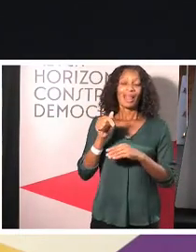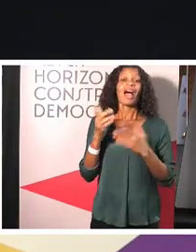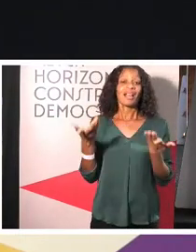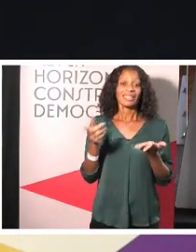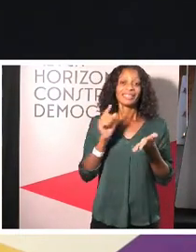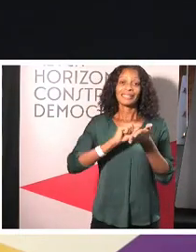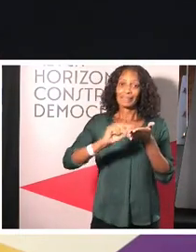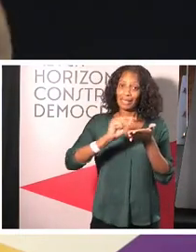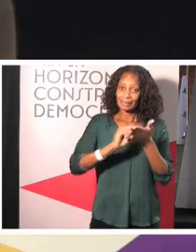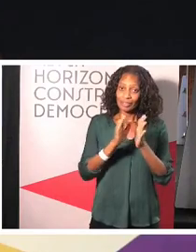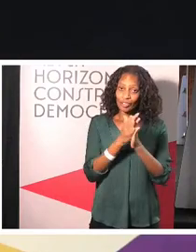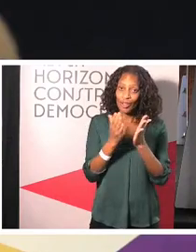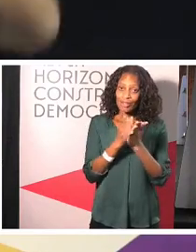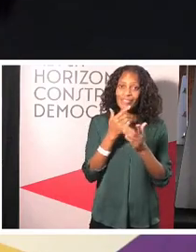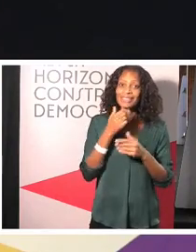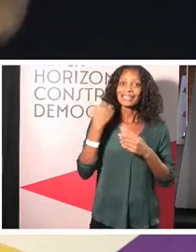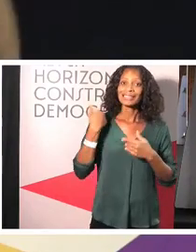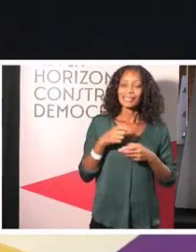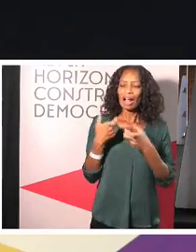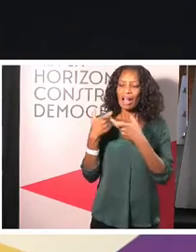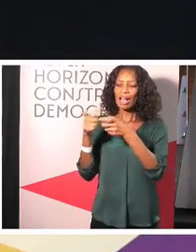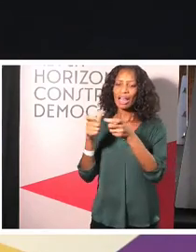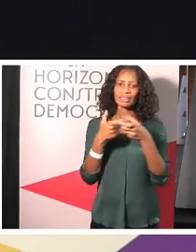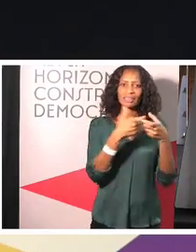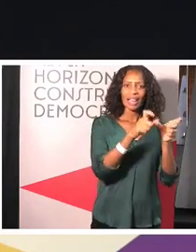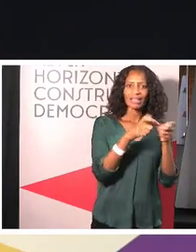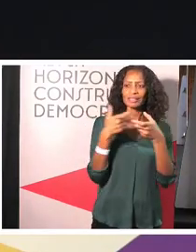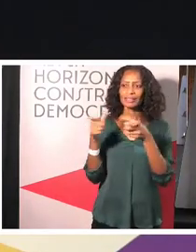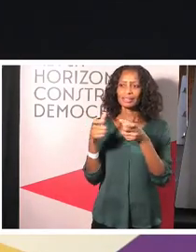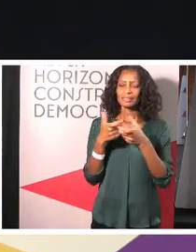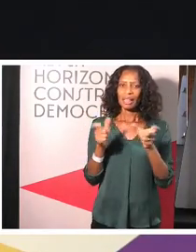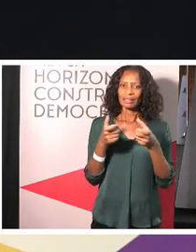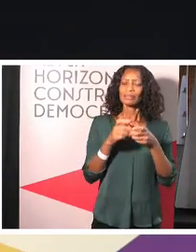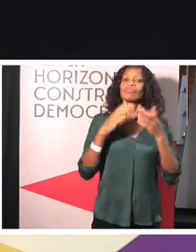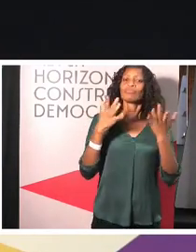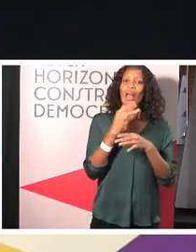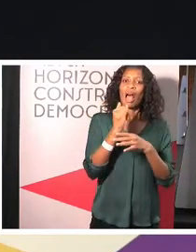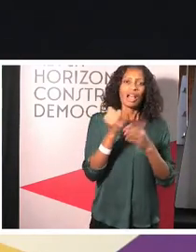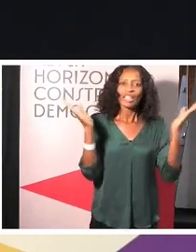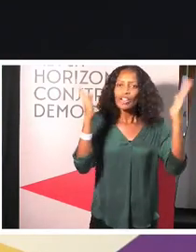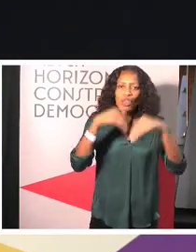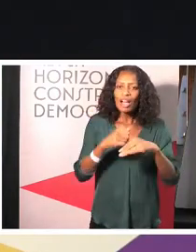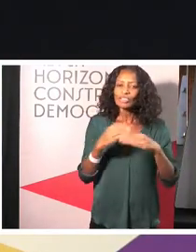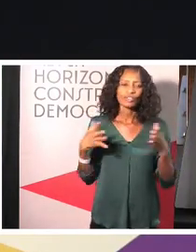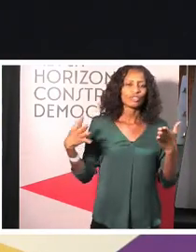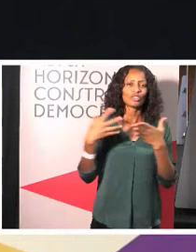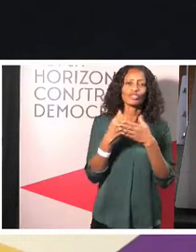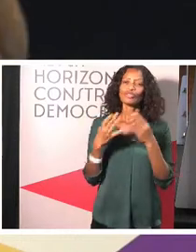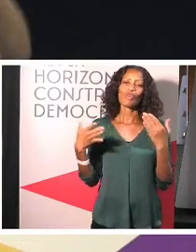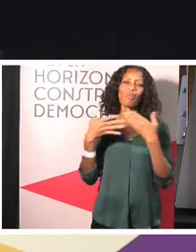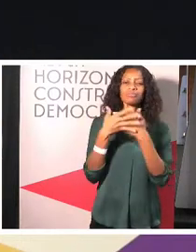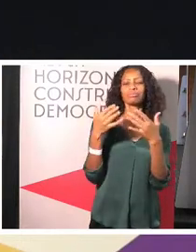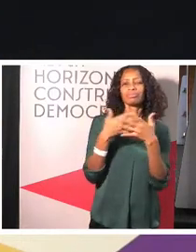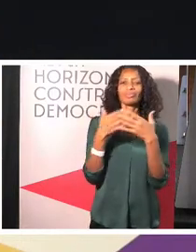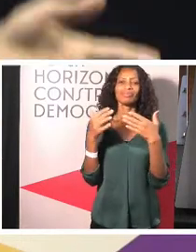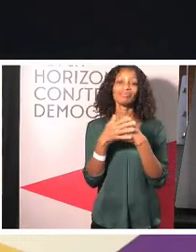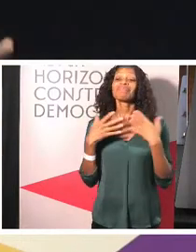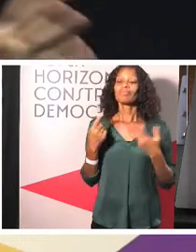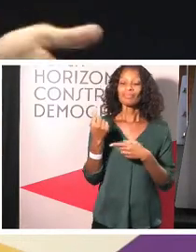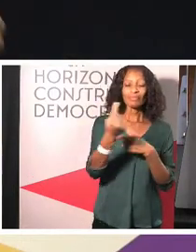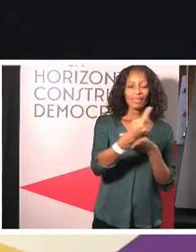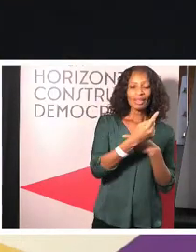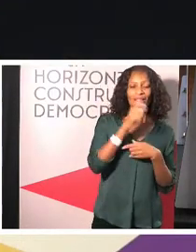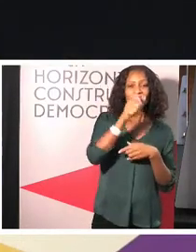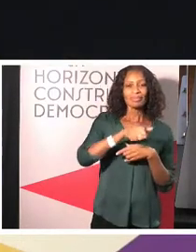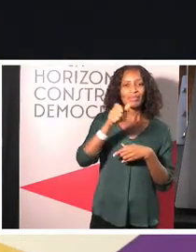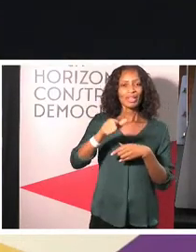bueno, que una vez que se han disuelto las clases, una vez que ya no hay clases, lo que íbamos a poder hacer todas es cada individuo iba a acceder a una comunidad